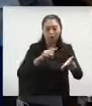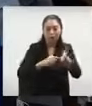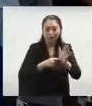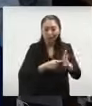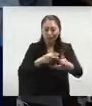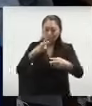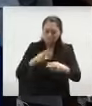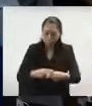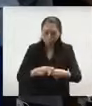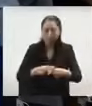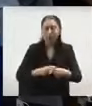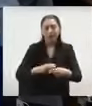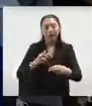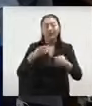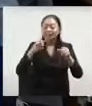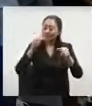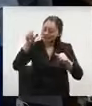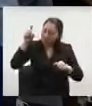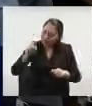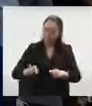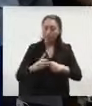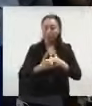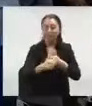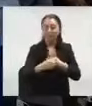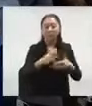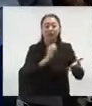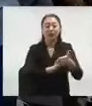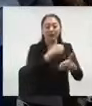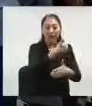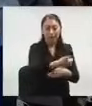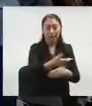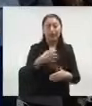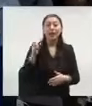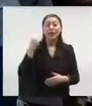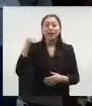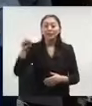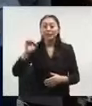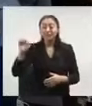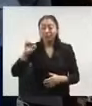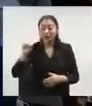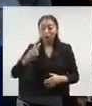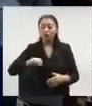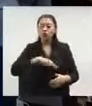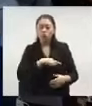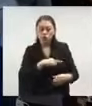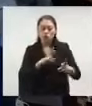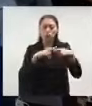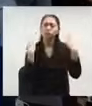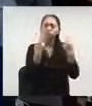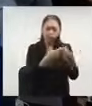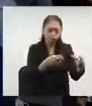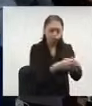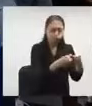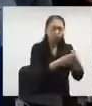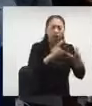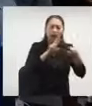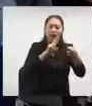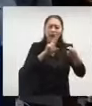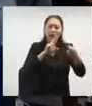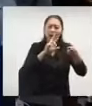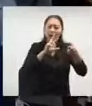avanzar en la agenda de la comisión. De hecho, el sábado sesionamos en nuestra comisión, modificamos la agenda